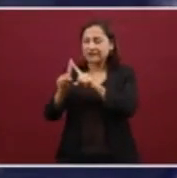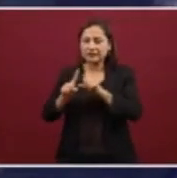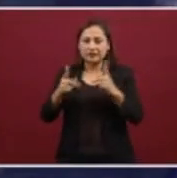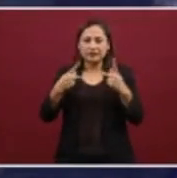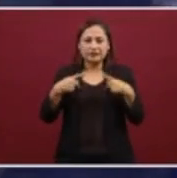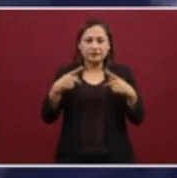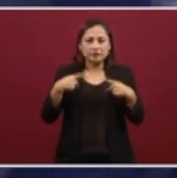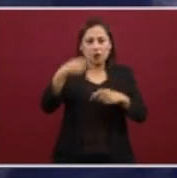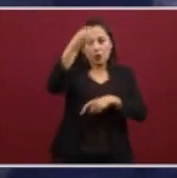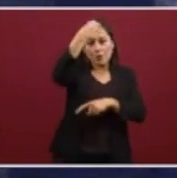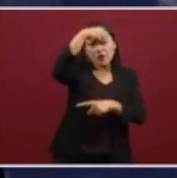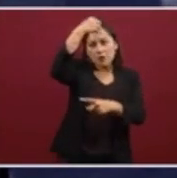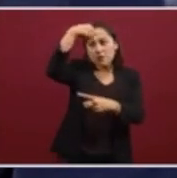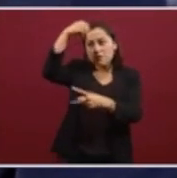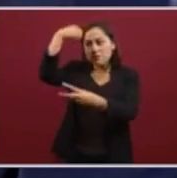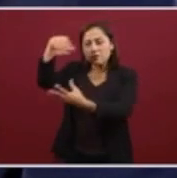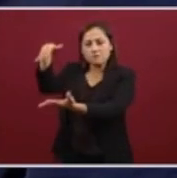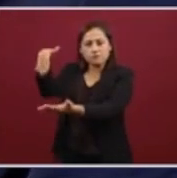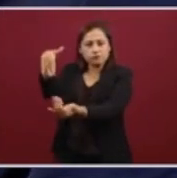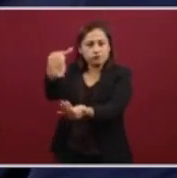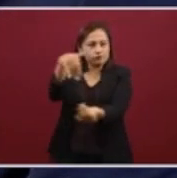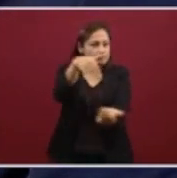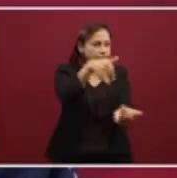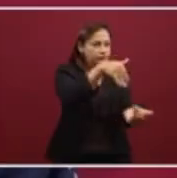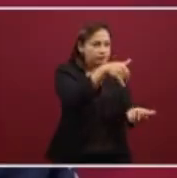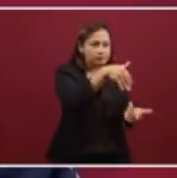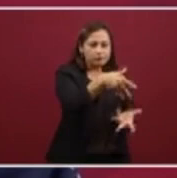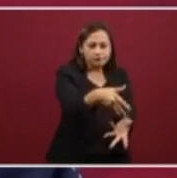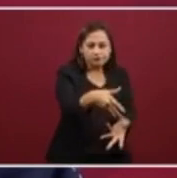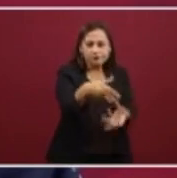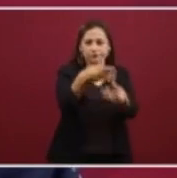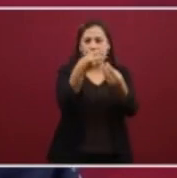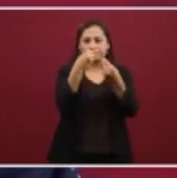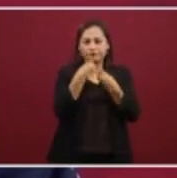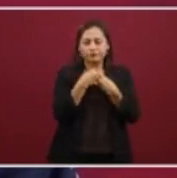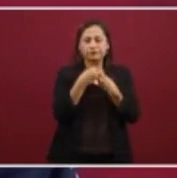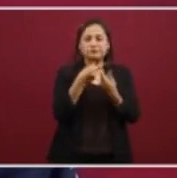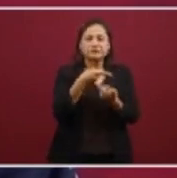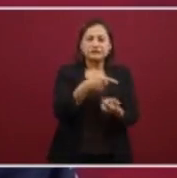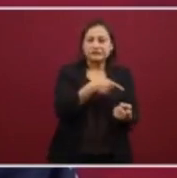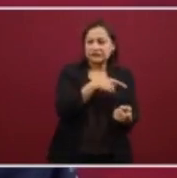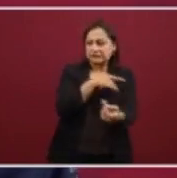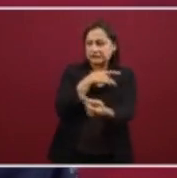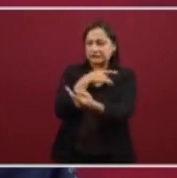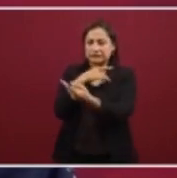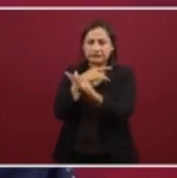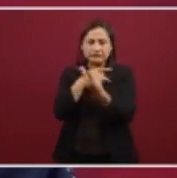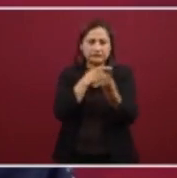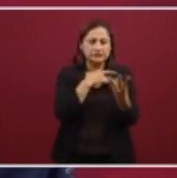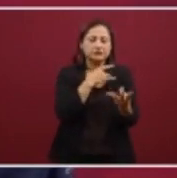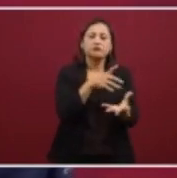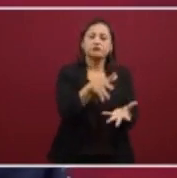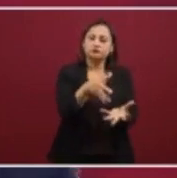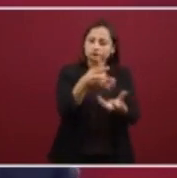recogiendo opiniones, recogiendo sentimientos y voy a